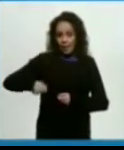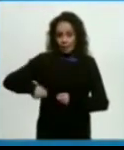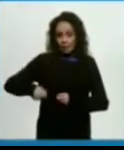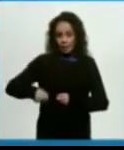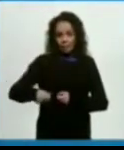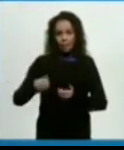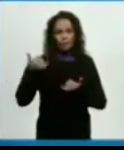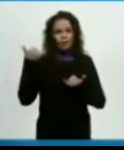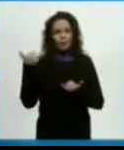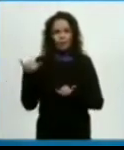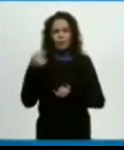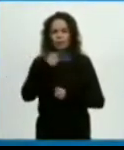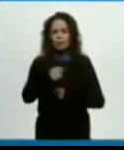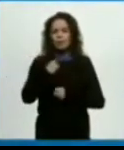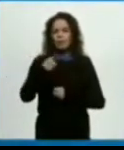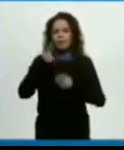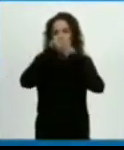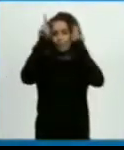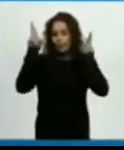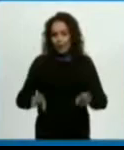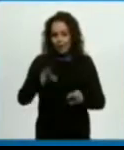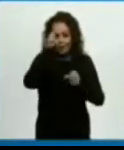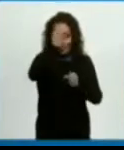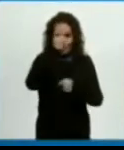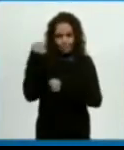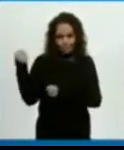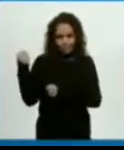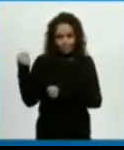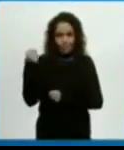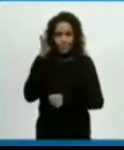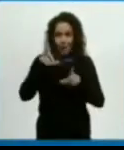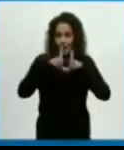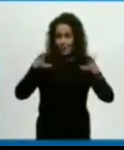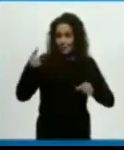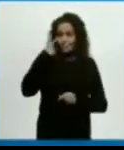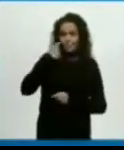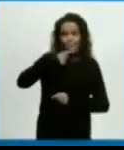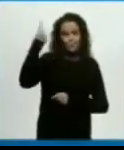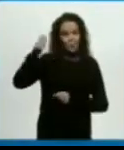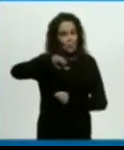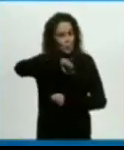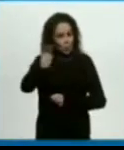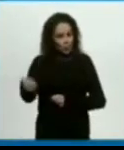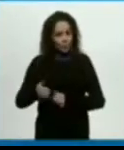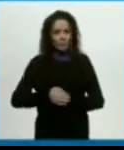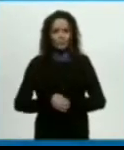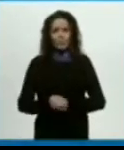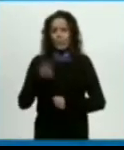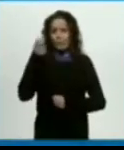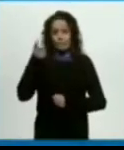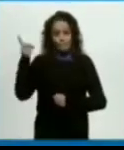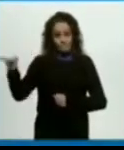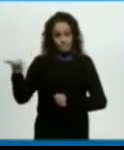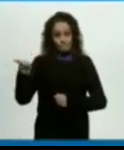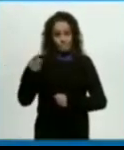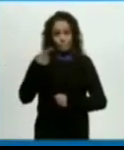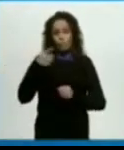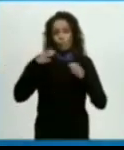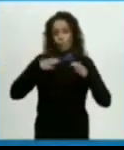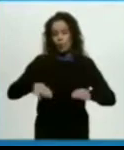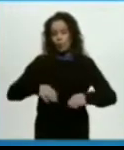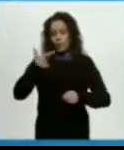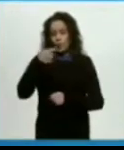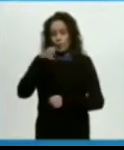y una nevera. ¿Listos para ver otro? Este cuerpo geométrico es